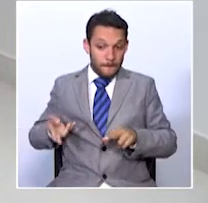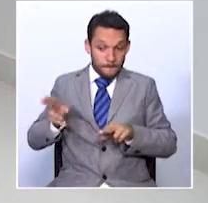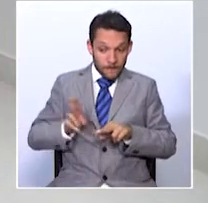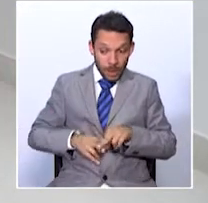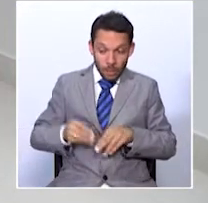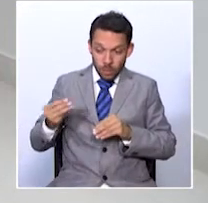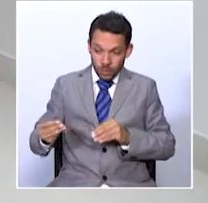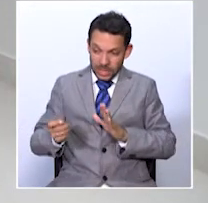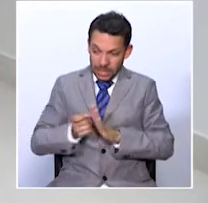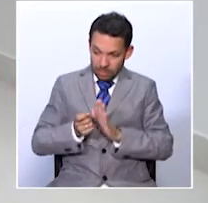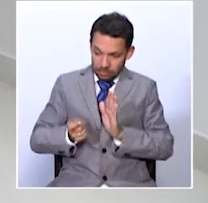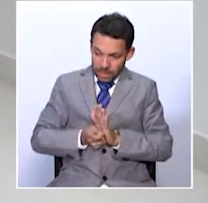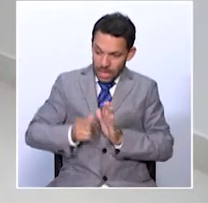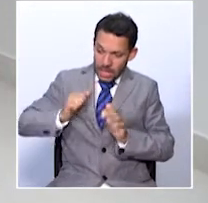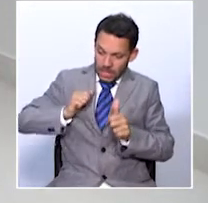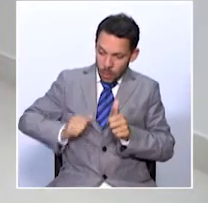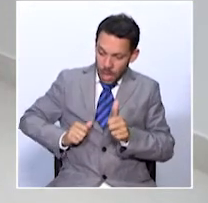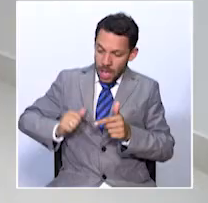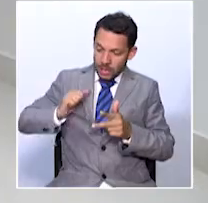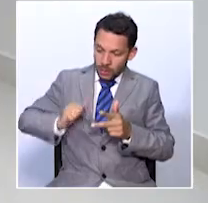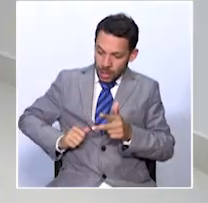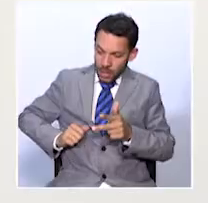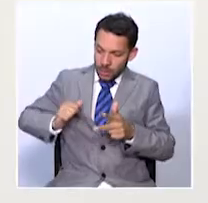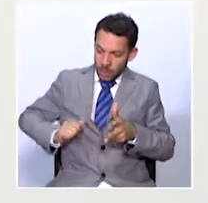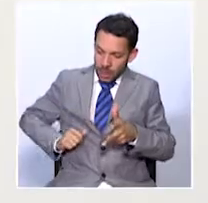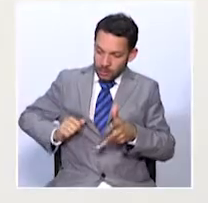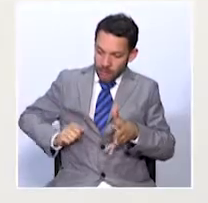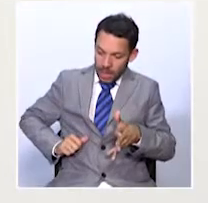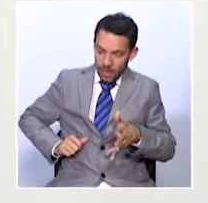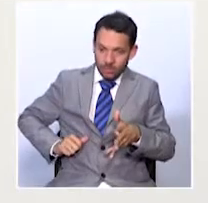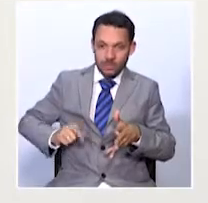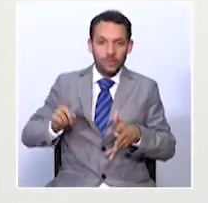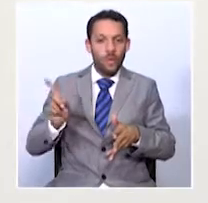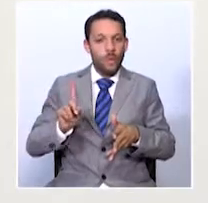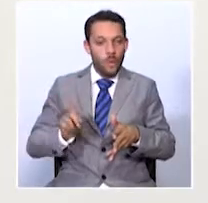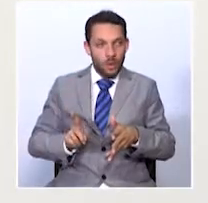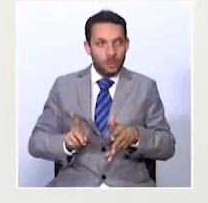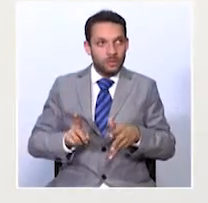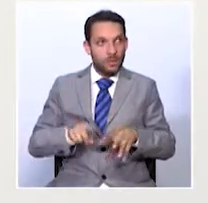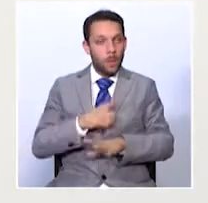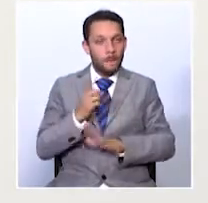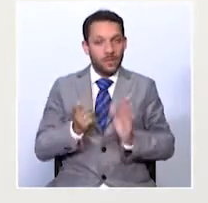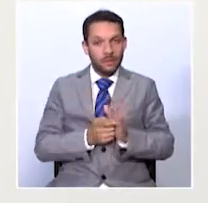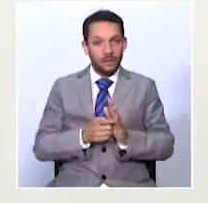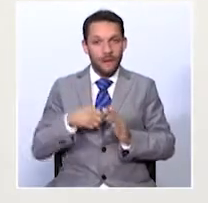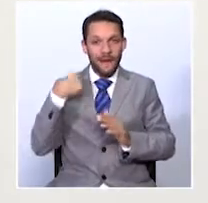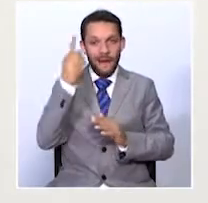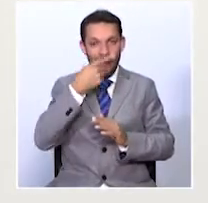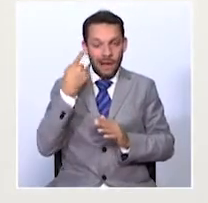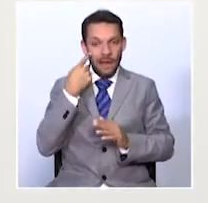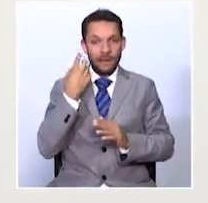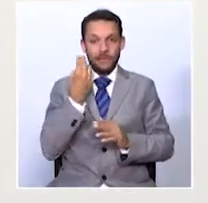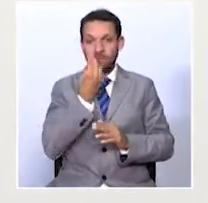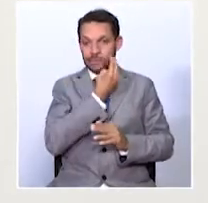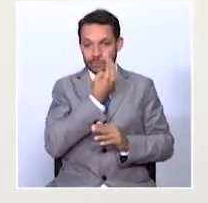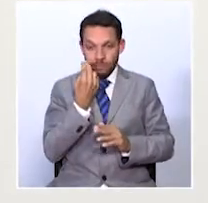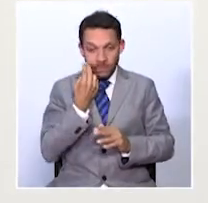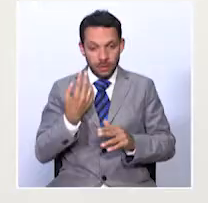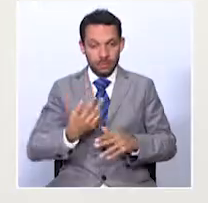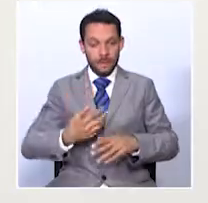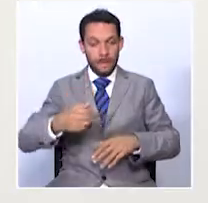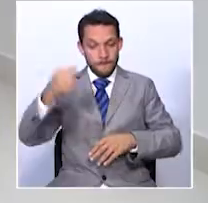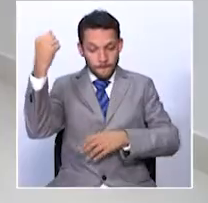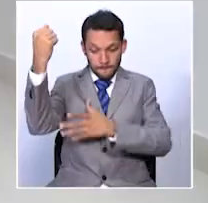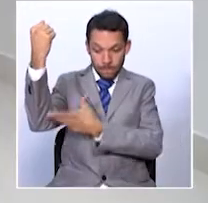que lo llevamos a cirugía y hacerle de una vez abdomen y mamas y cara y brazos y